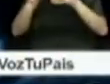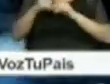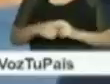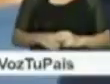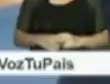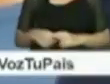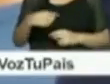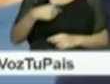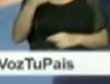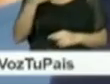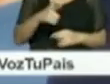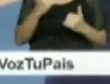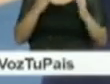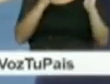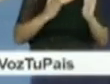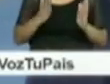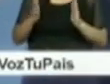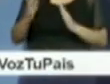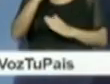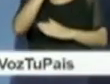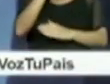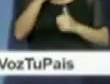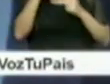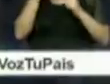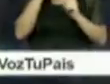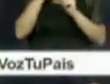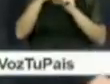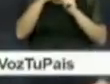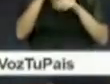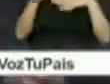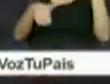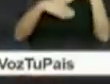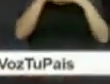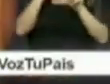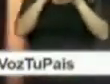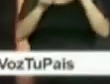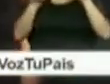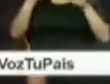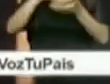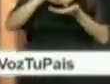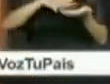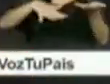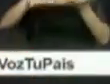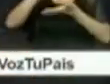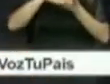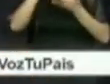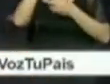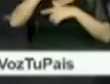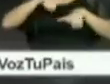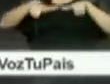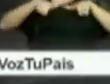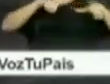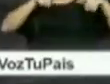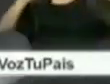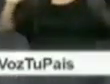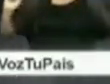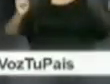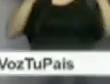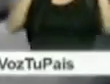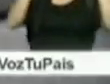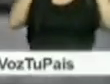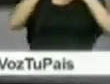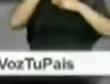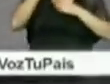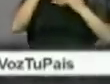está preparada, la expectativa es enorme porque la ciudad está adornada de que la fiesta con